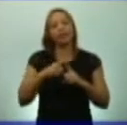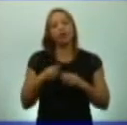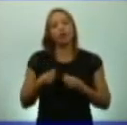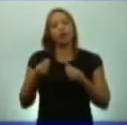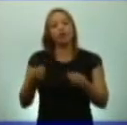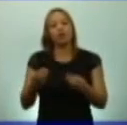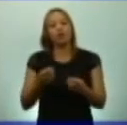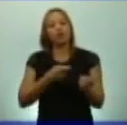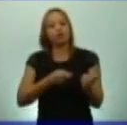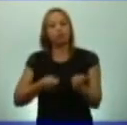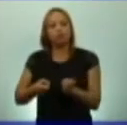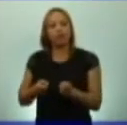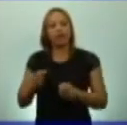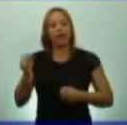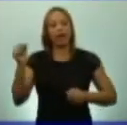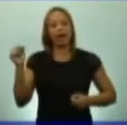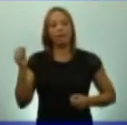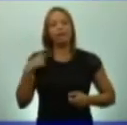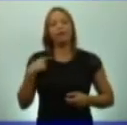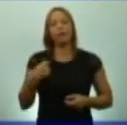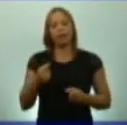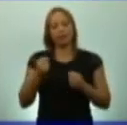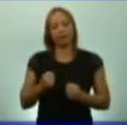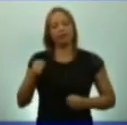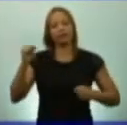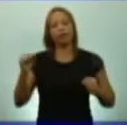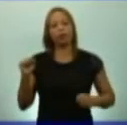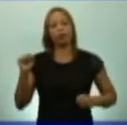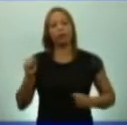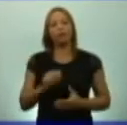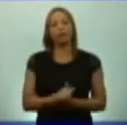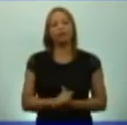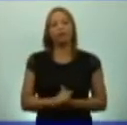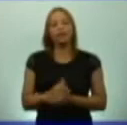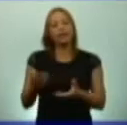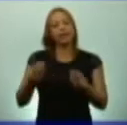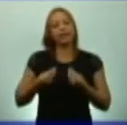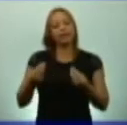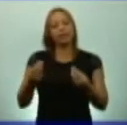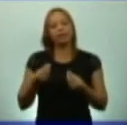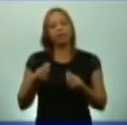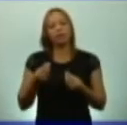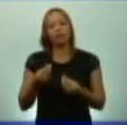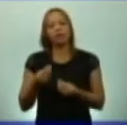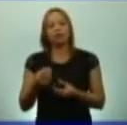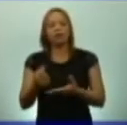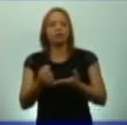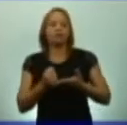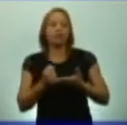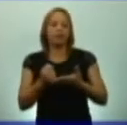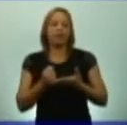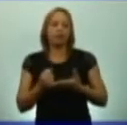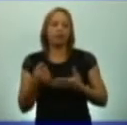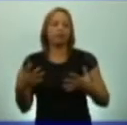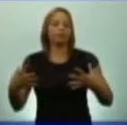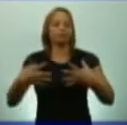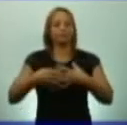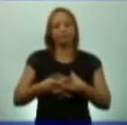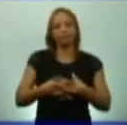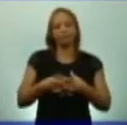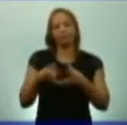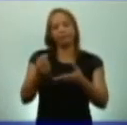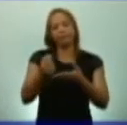para asegurar nuestra defensa y recibimos muchas muestras de solidaridad, ayuda